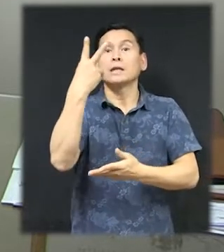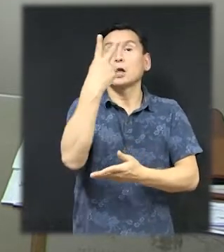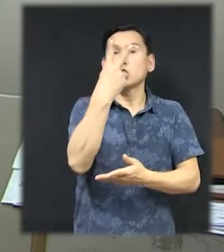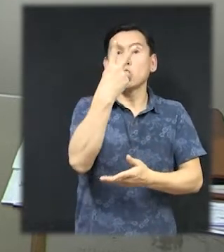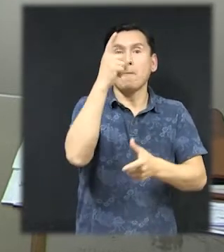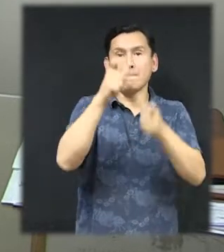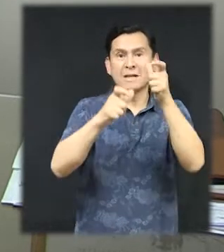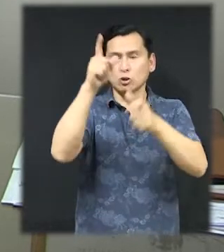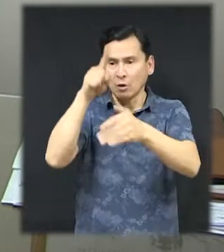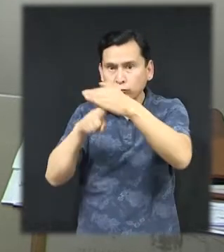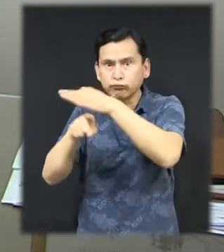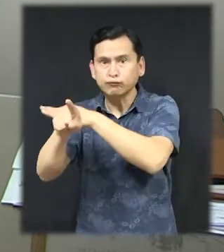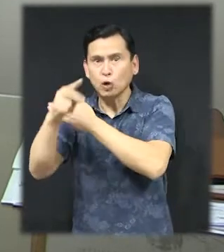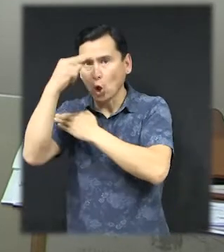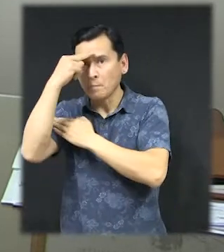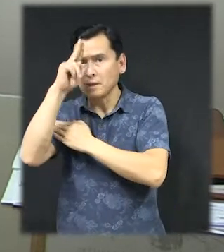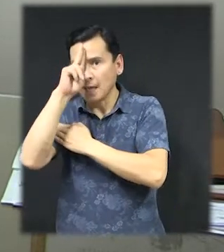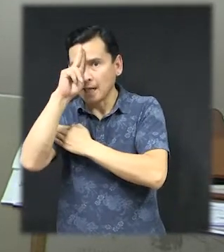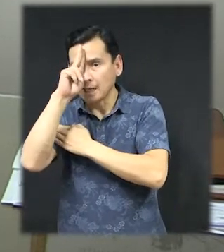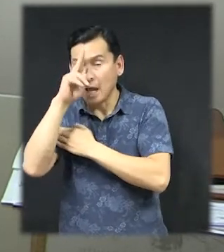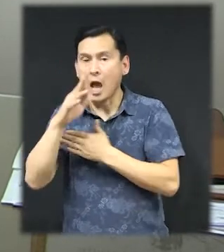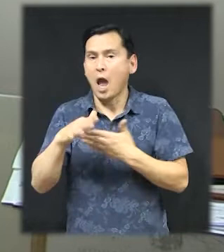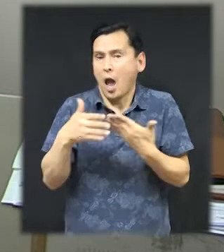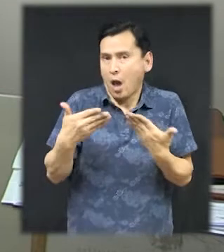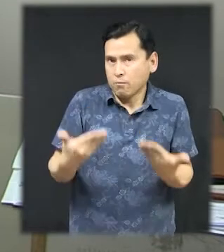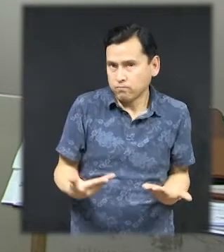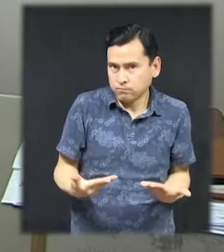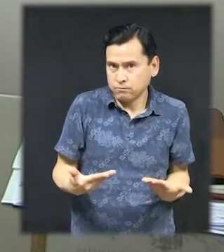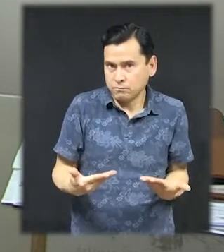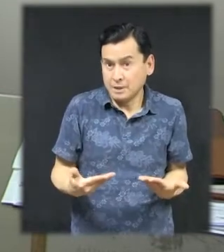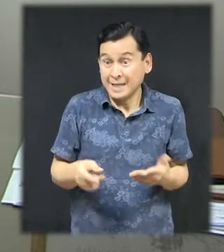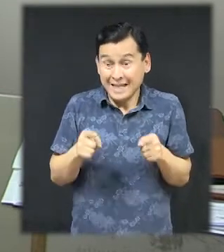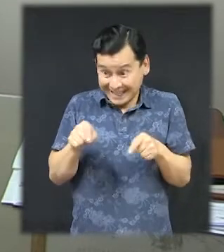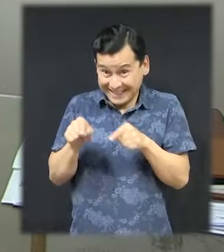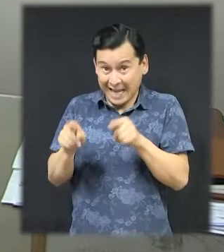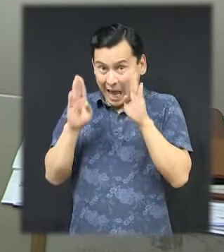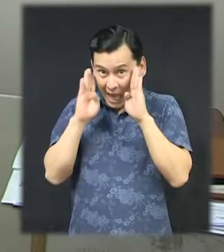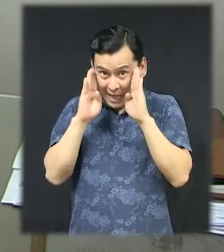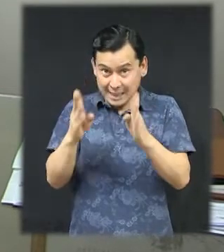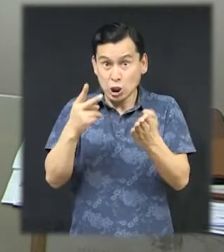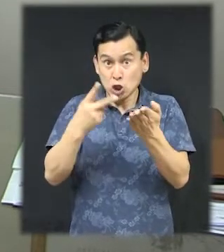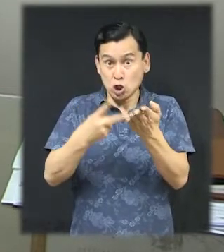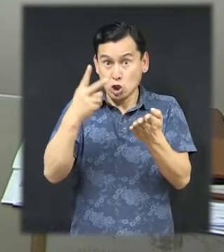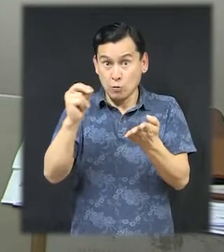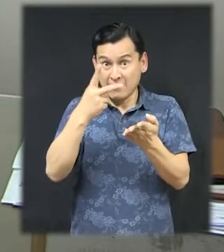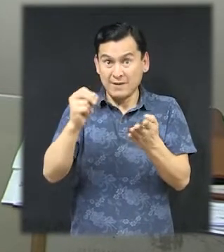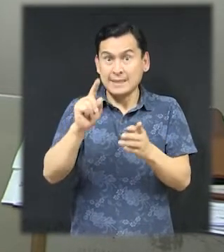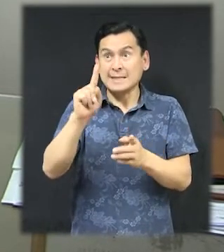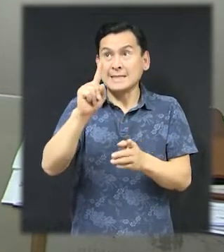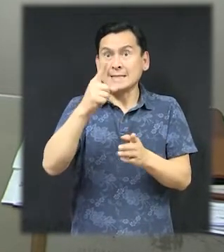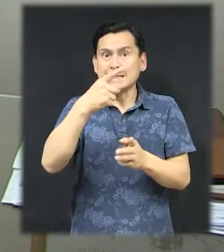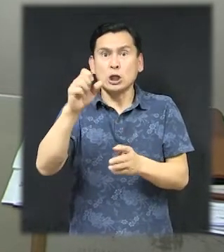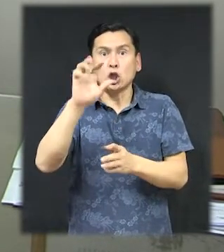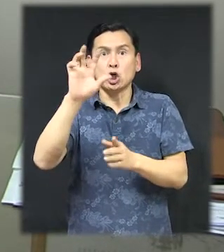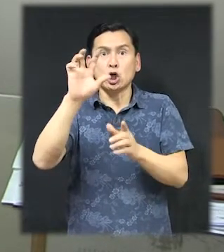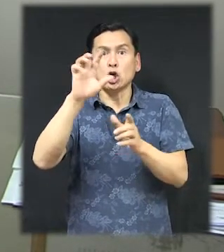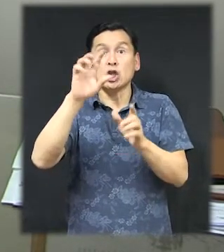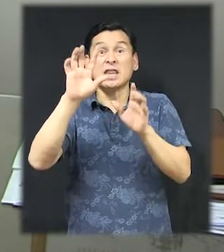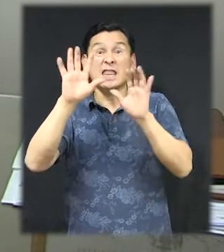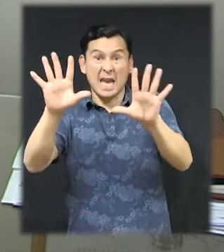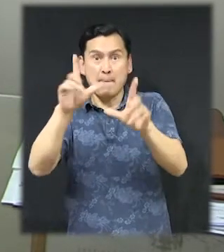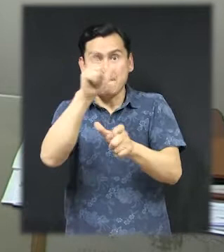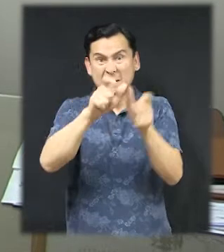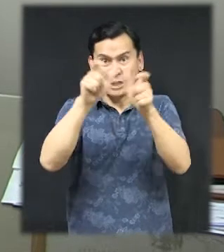hospitalizaciones. Ahora bien, de lo atendido el año 2020, de estas 110 personas que pasaron durante el